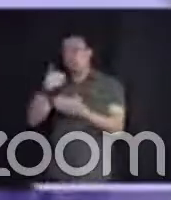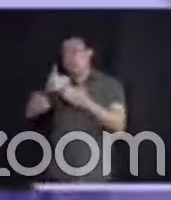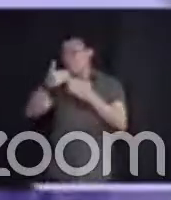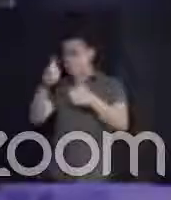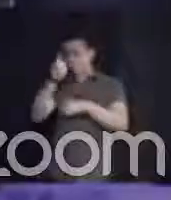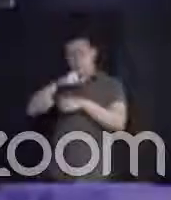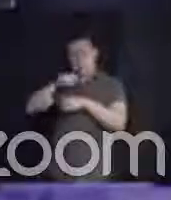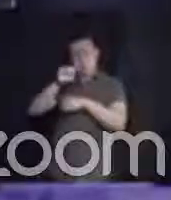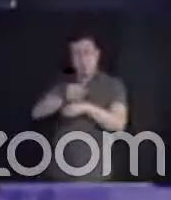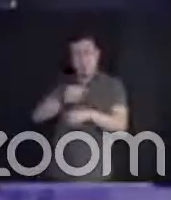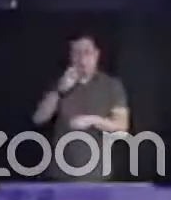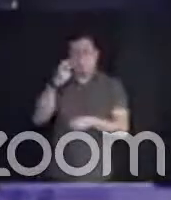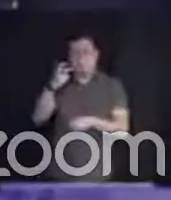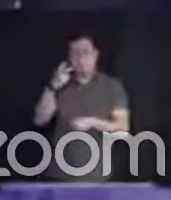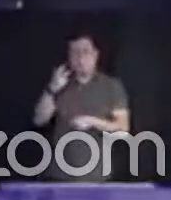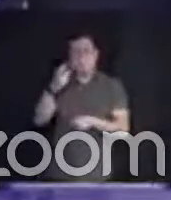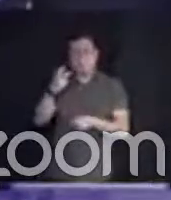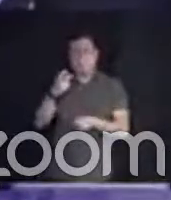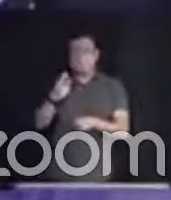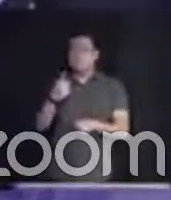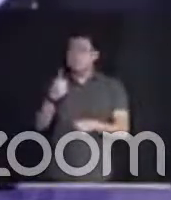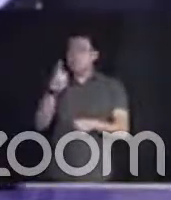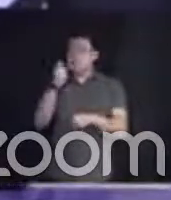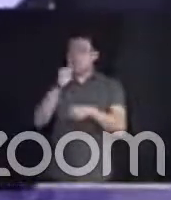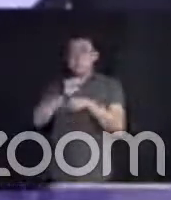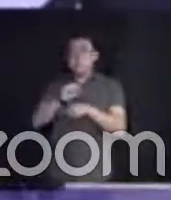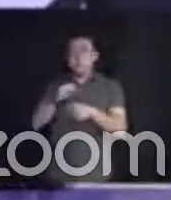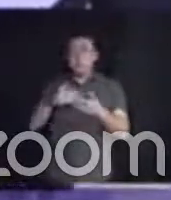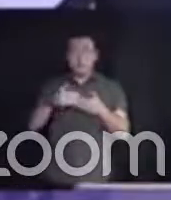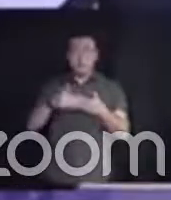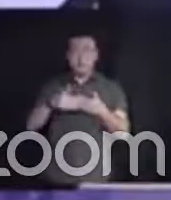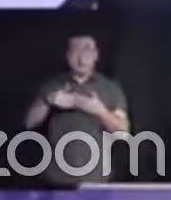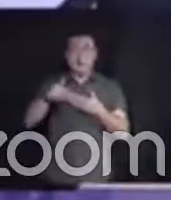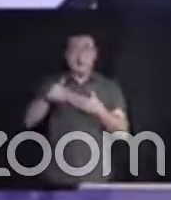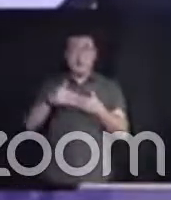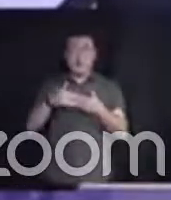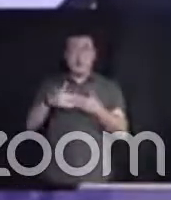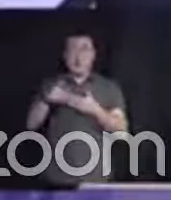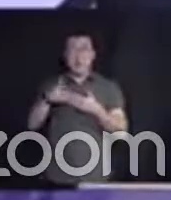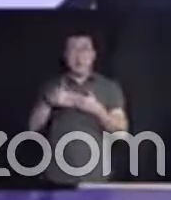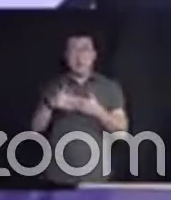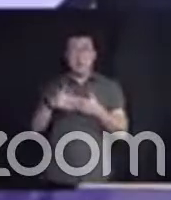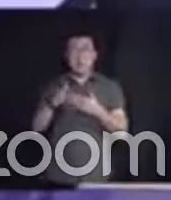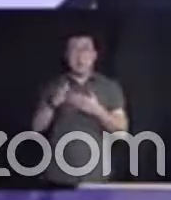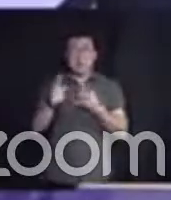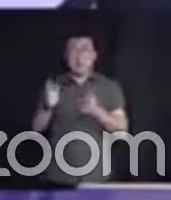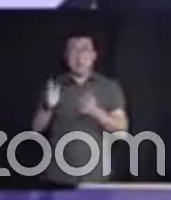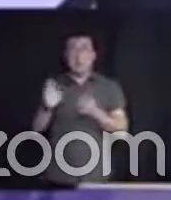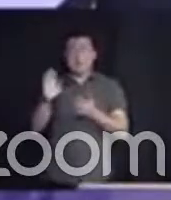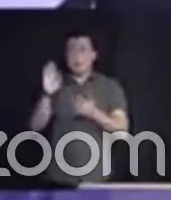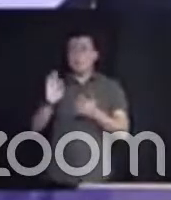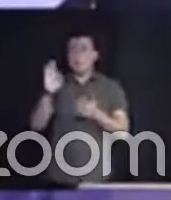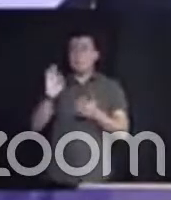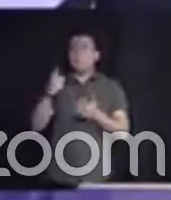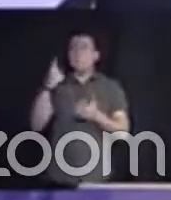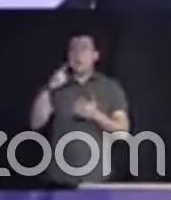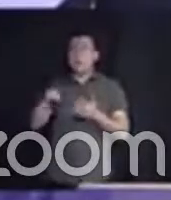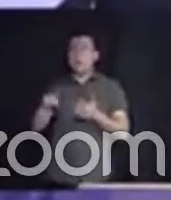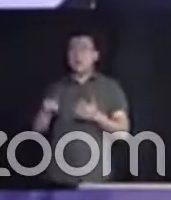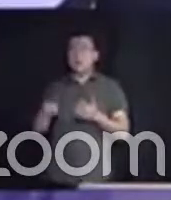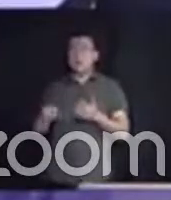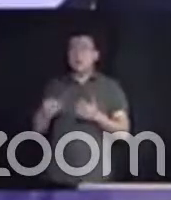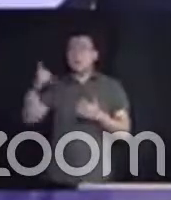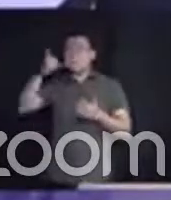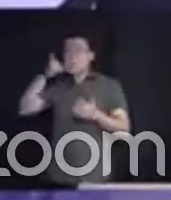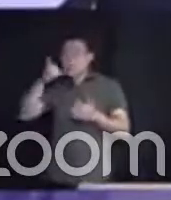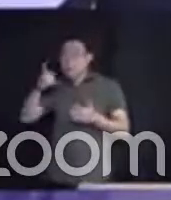semana antes y ojo, y esa semana que les queda, porque ustedes ya cerraron su calificación, ¿para qué creen que sirve? Para